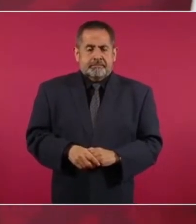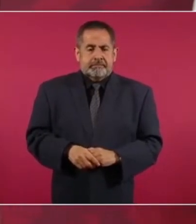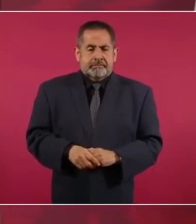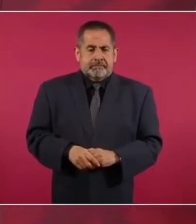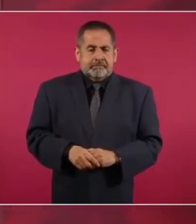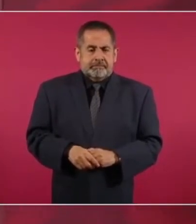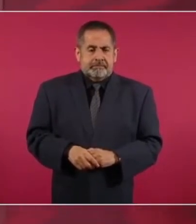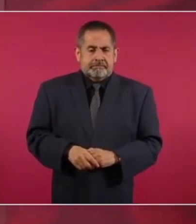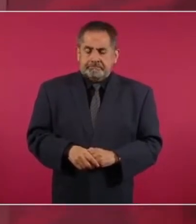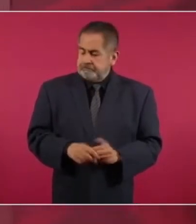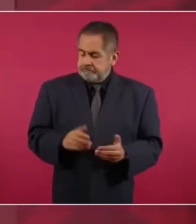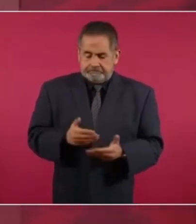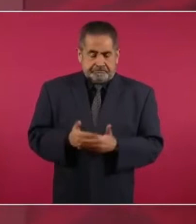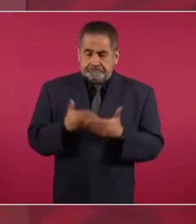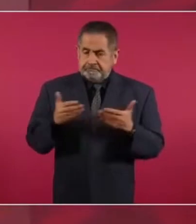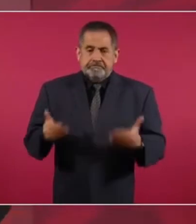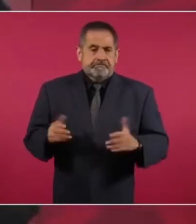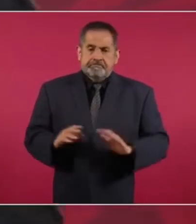Ahora,